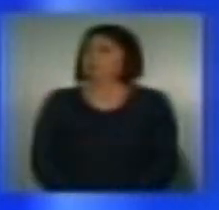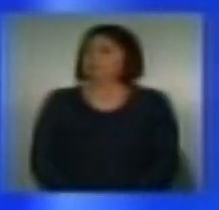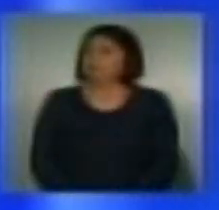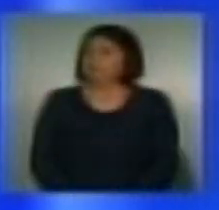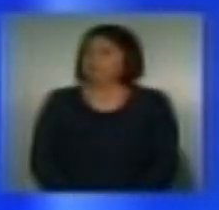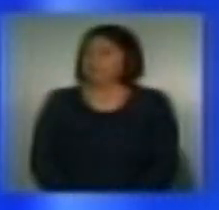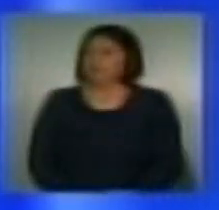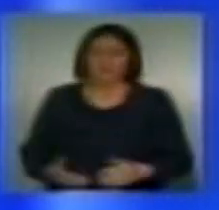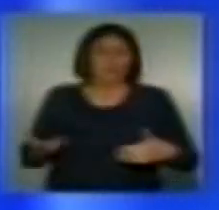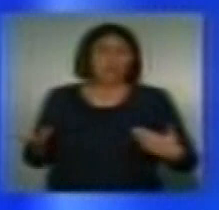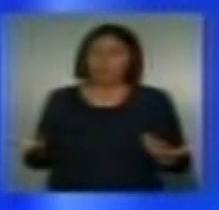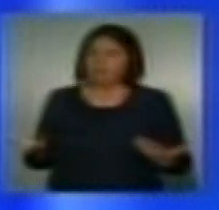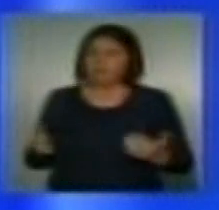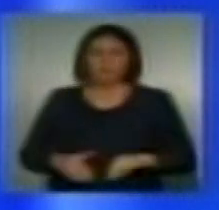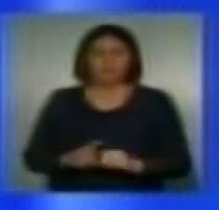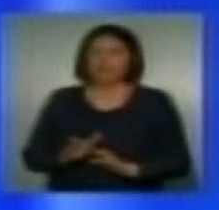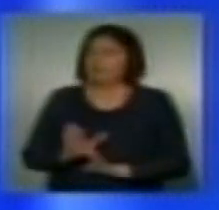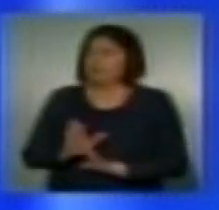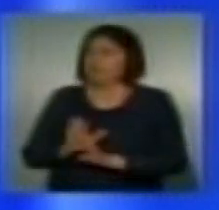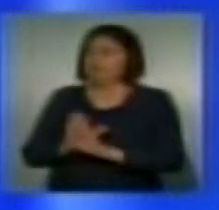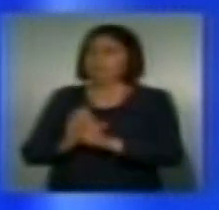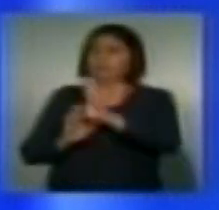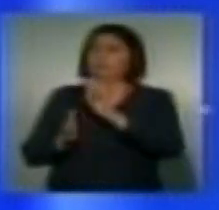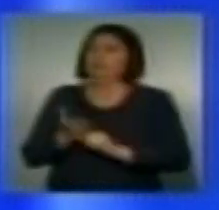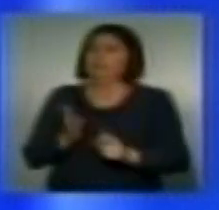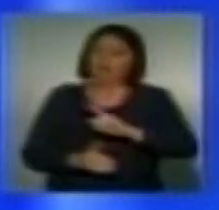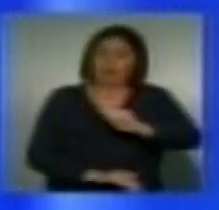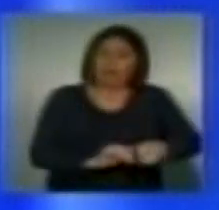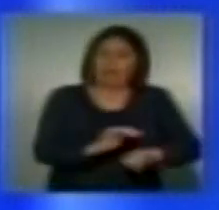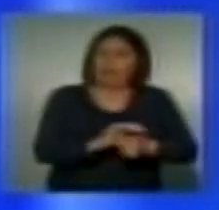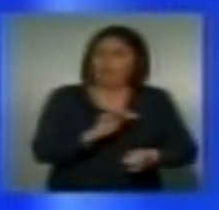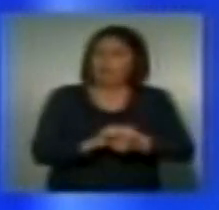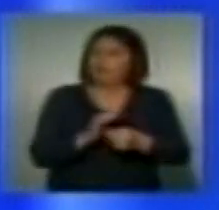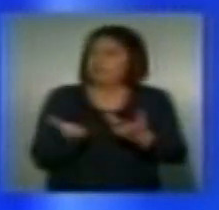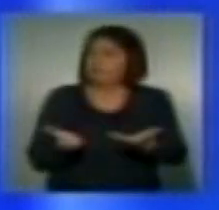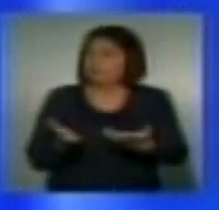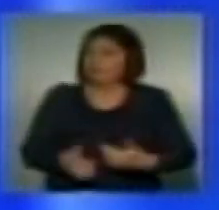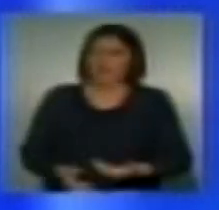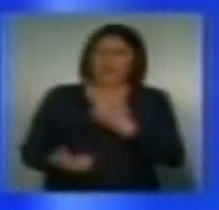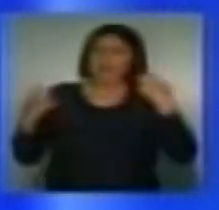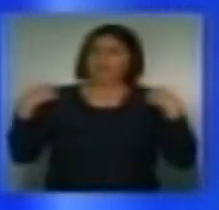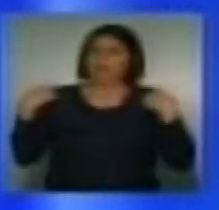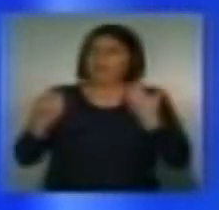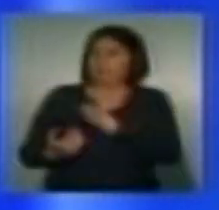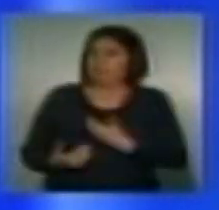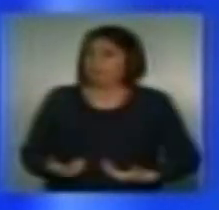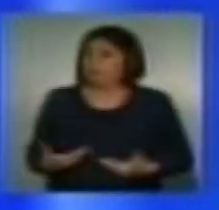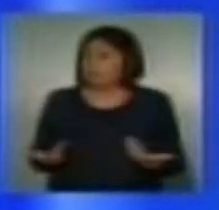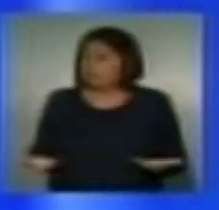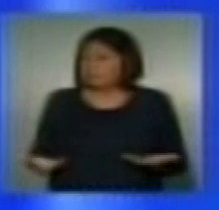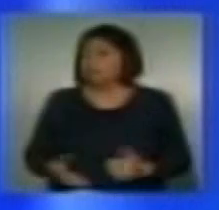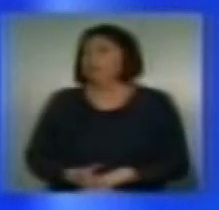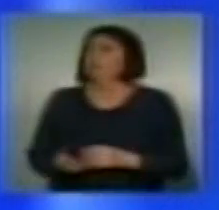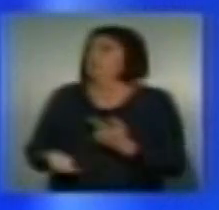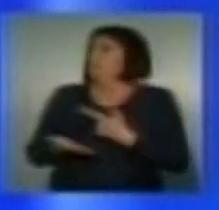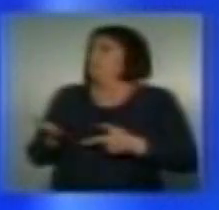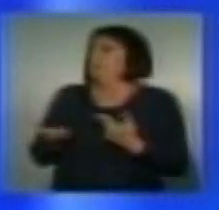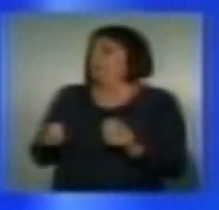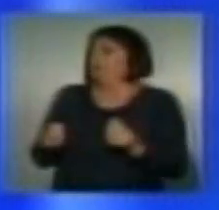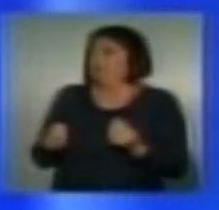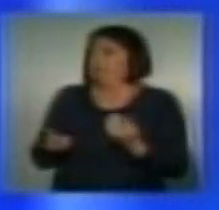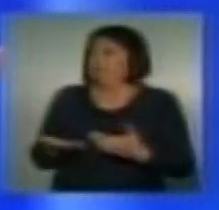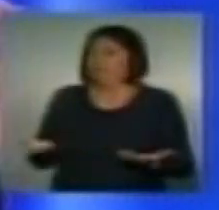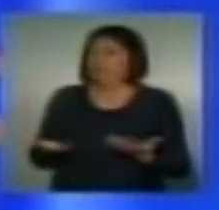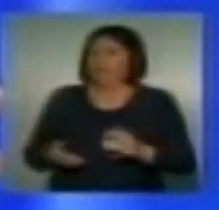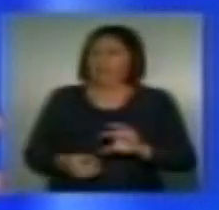penas emos crecer Con una corrupción en el sector público en donde para